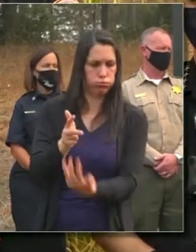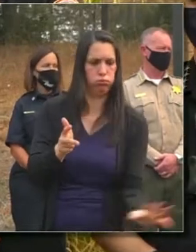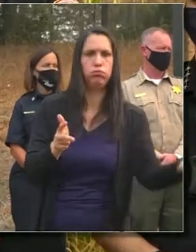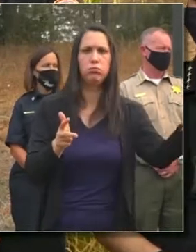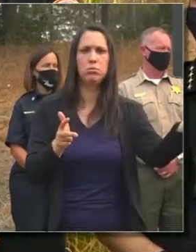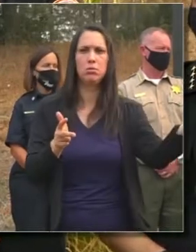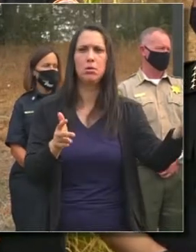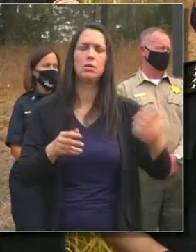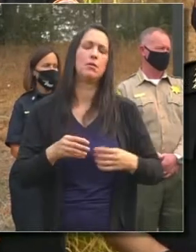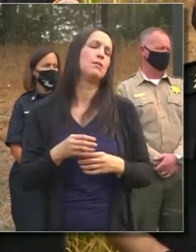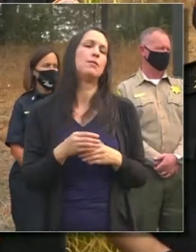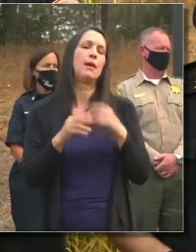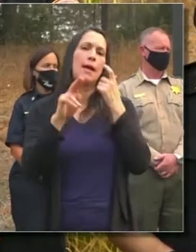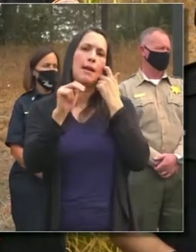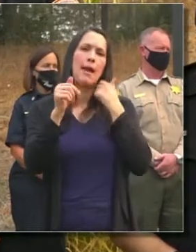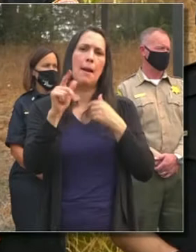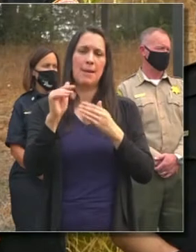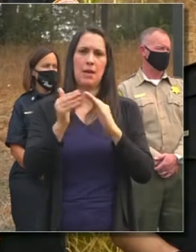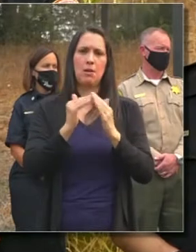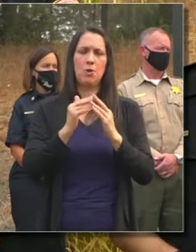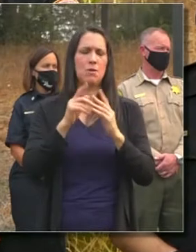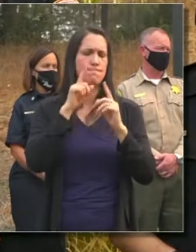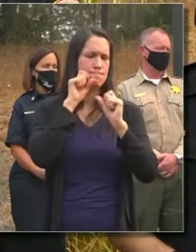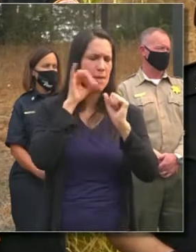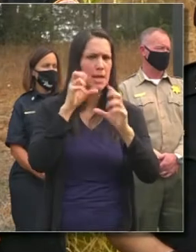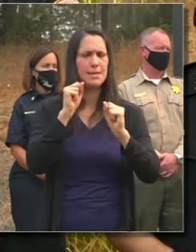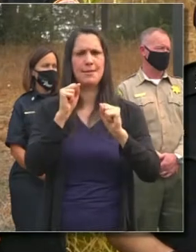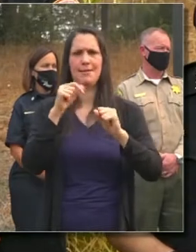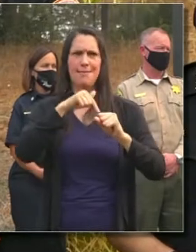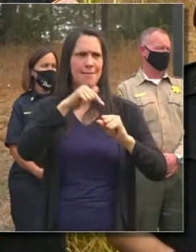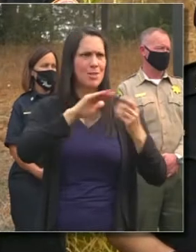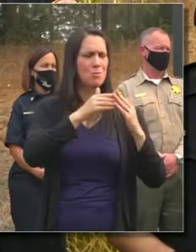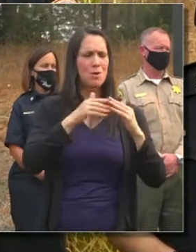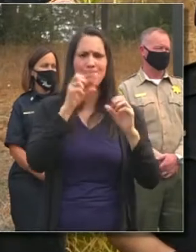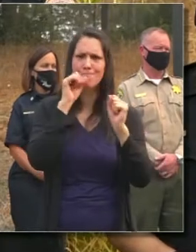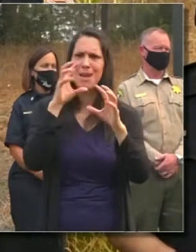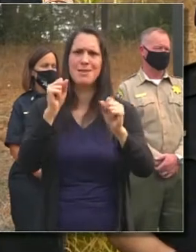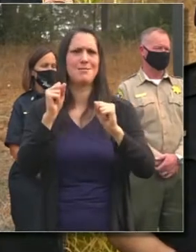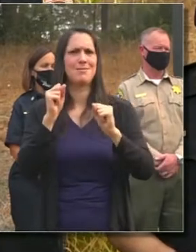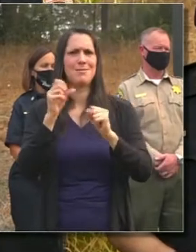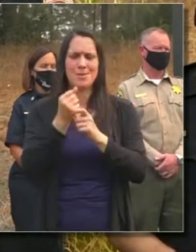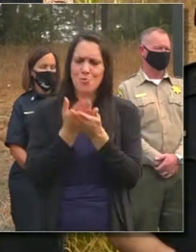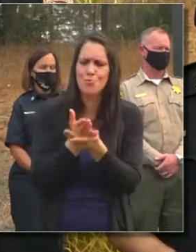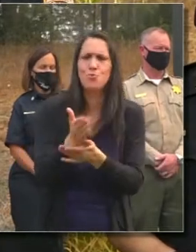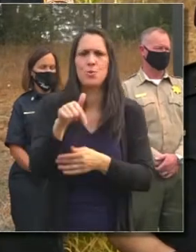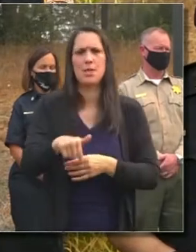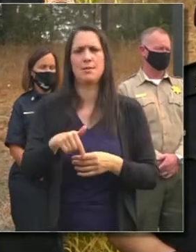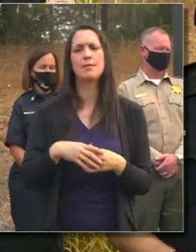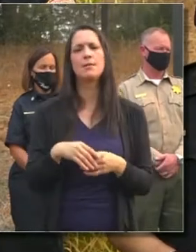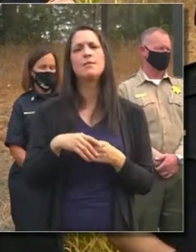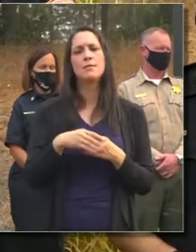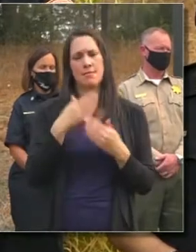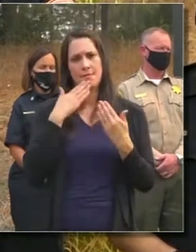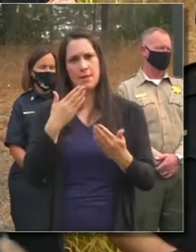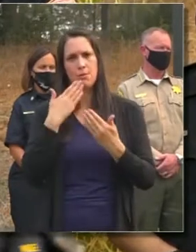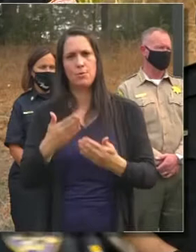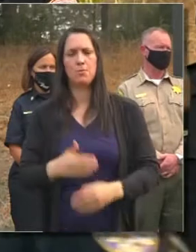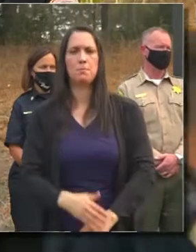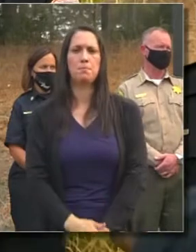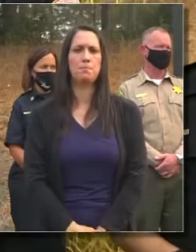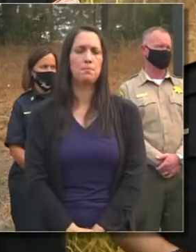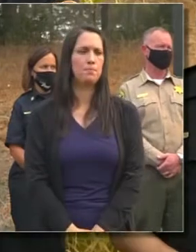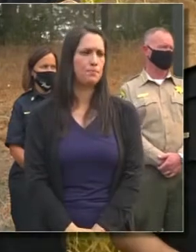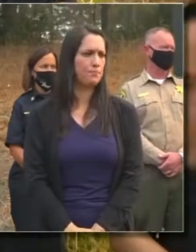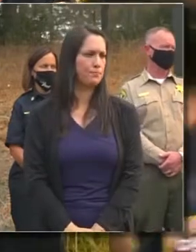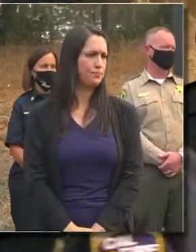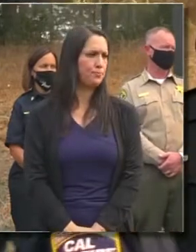de su vehículo no cree otro incendio la comunidad ha sido increíble con esta información y solo necesitamos su cooperación para que superemos esto